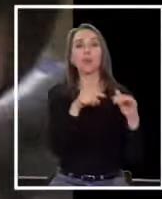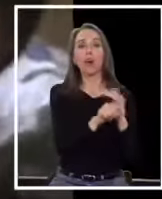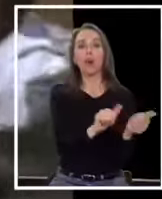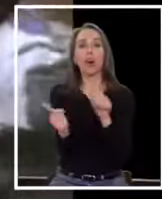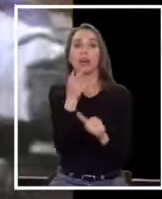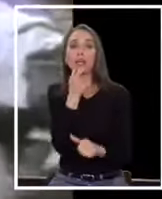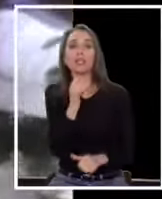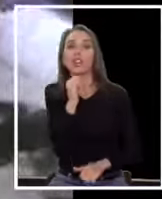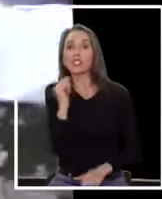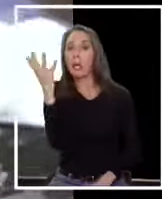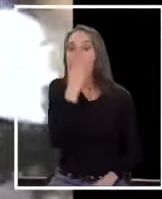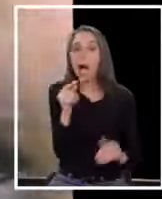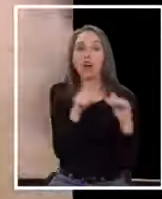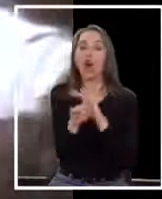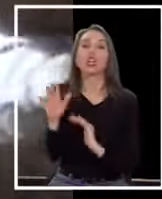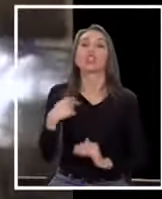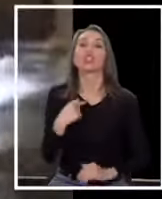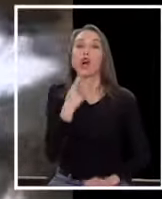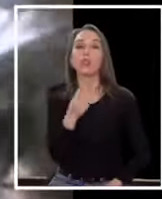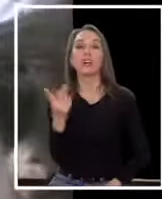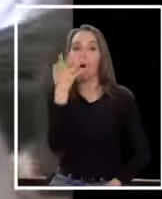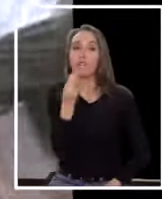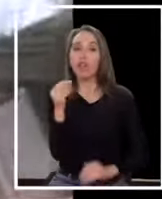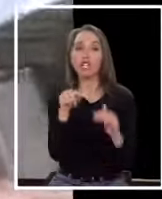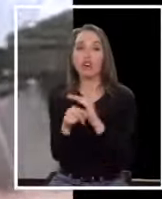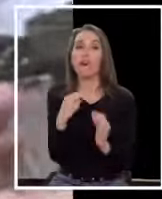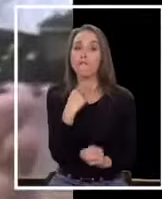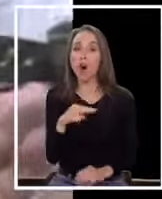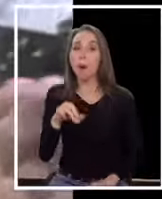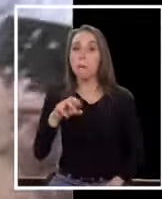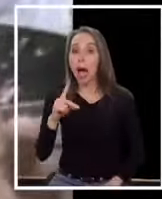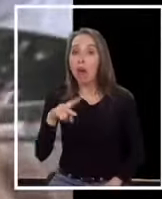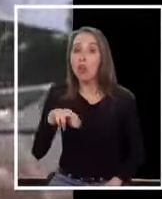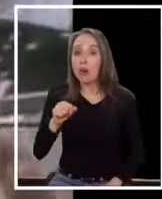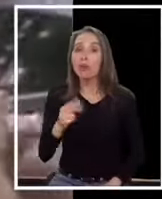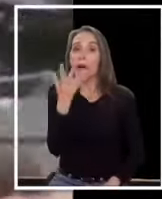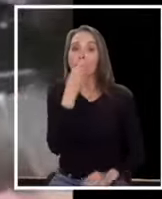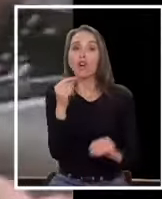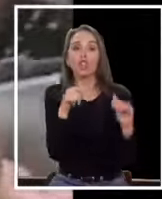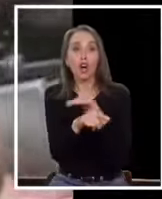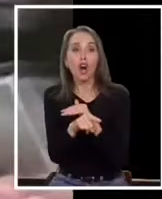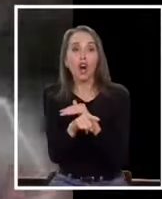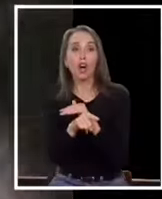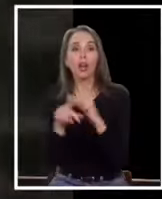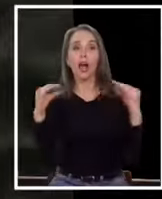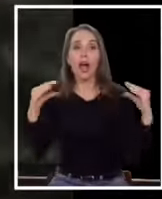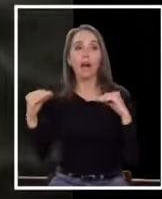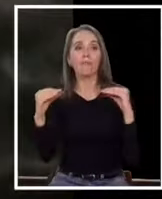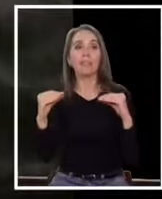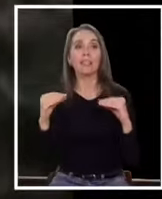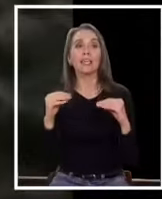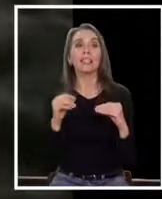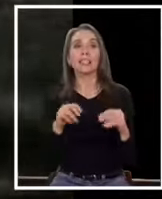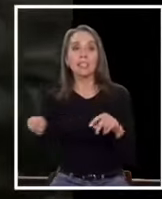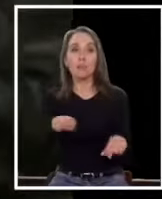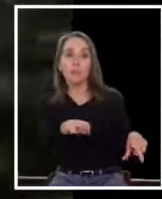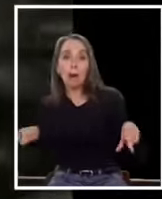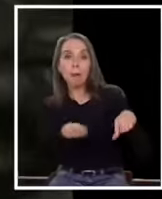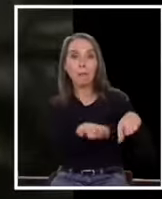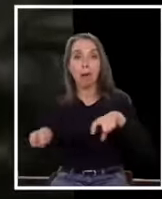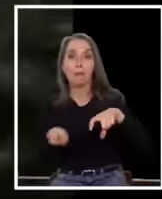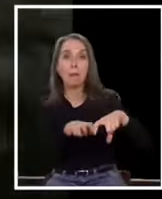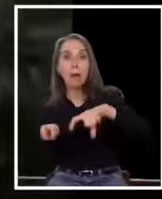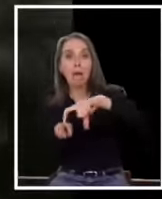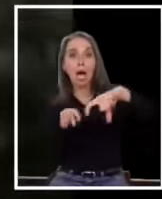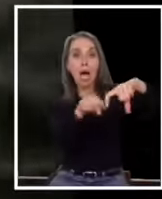No sé si maravilla, lindo gol. Yo lo considero lindo gol. Lindo gol porque fue en zigzag y cuando me salió